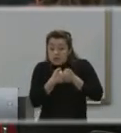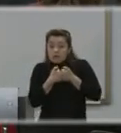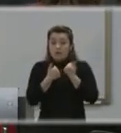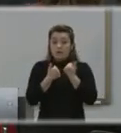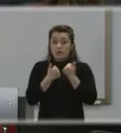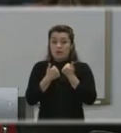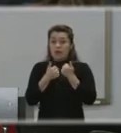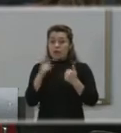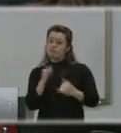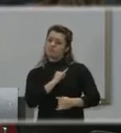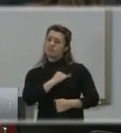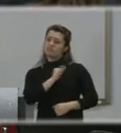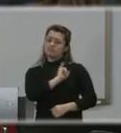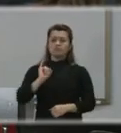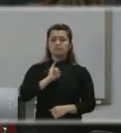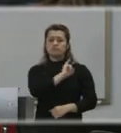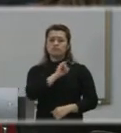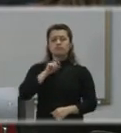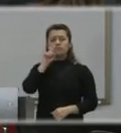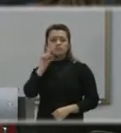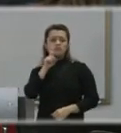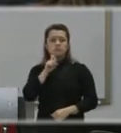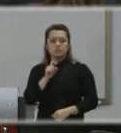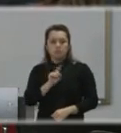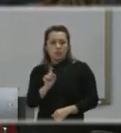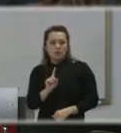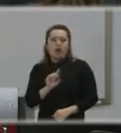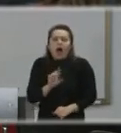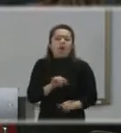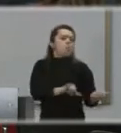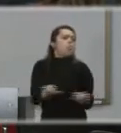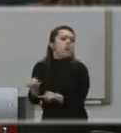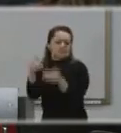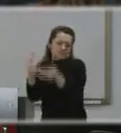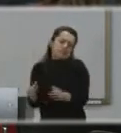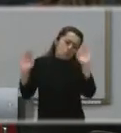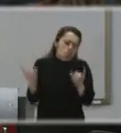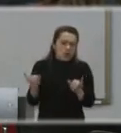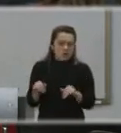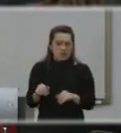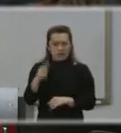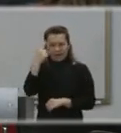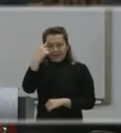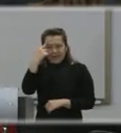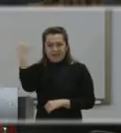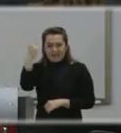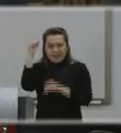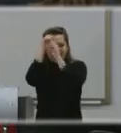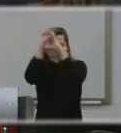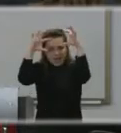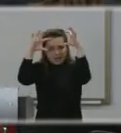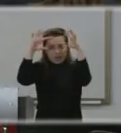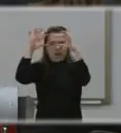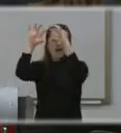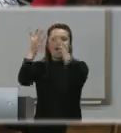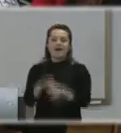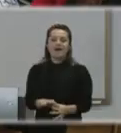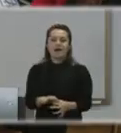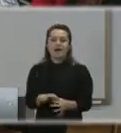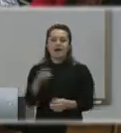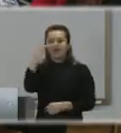independiente en el ejercicio de su sexualidad. Entonces, estos imaginarios están completamente ligados a